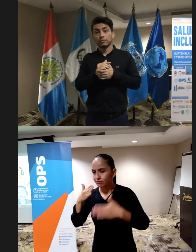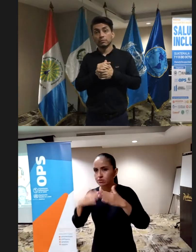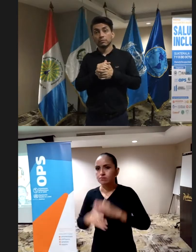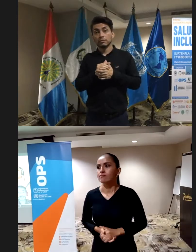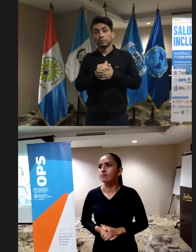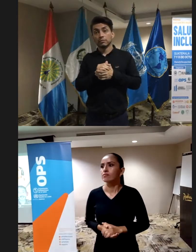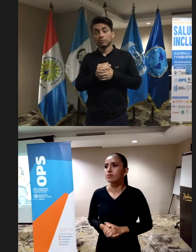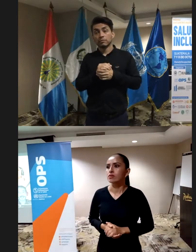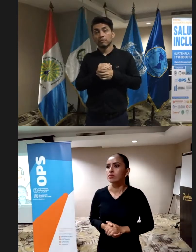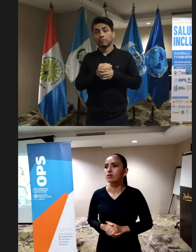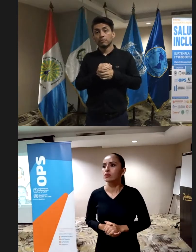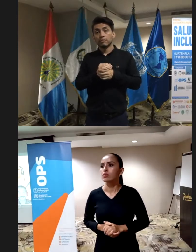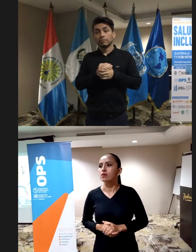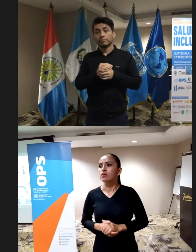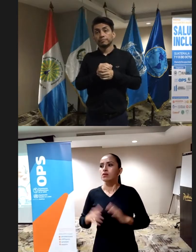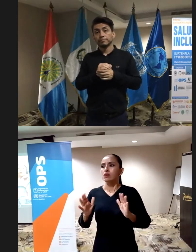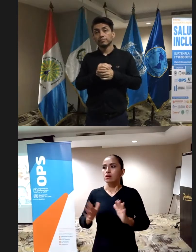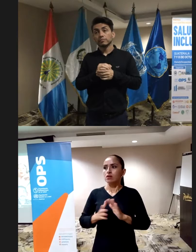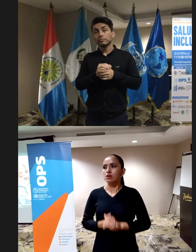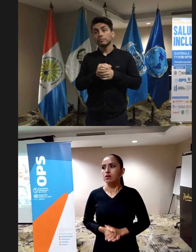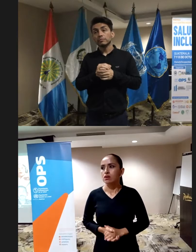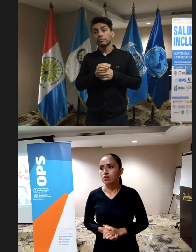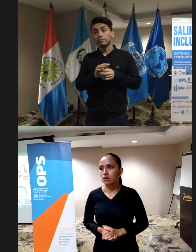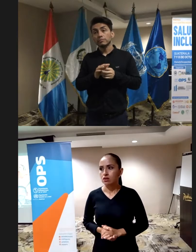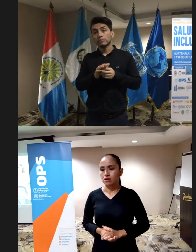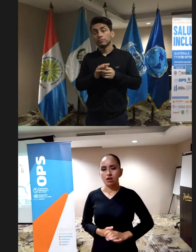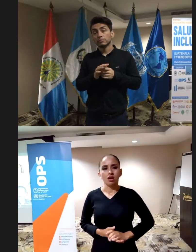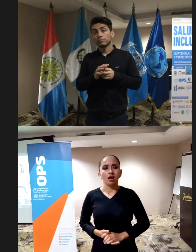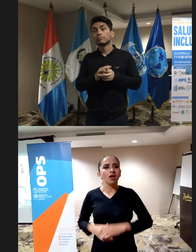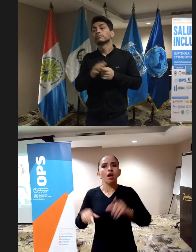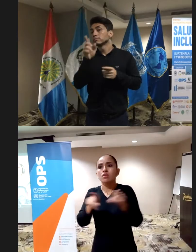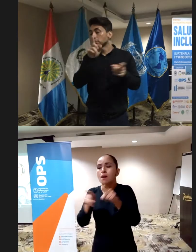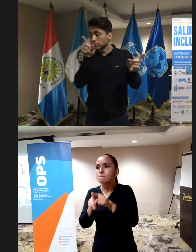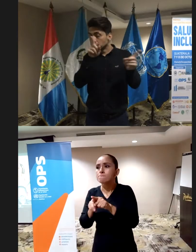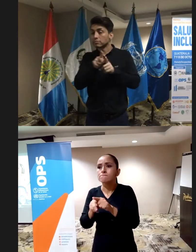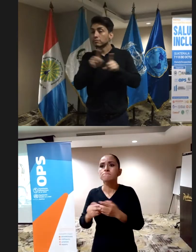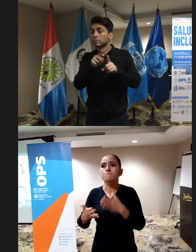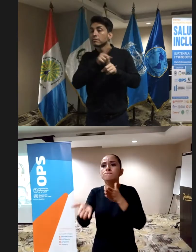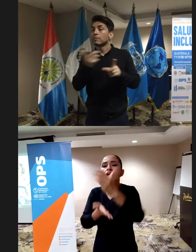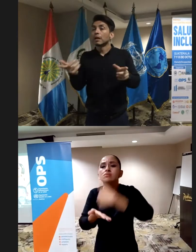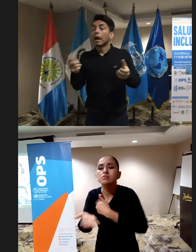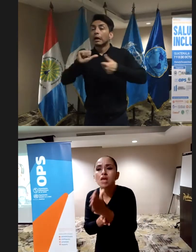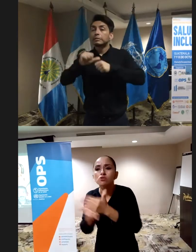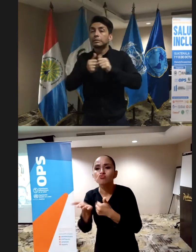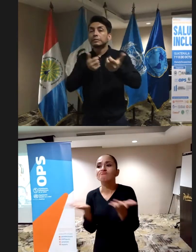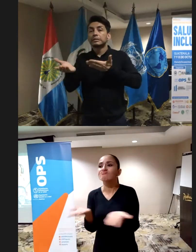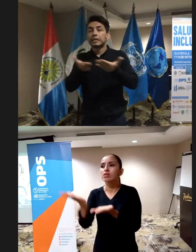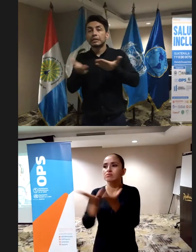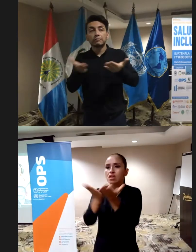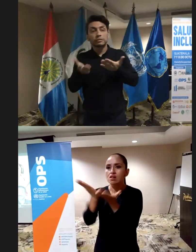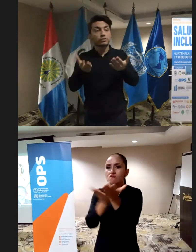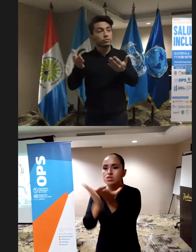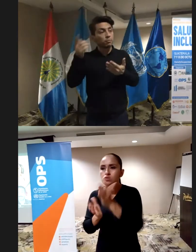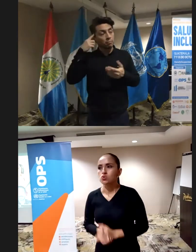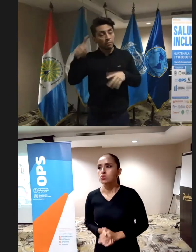Permite también de medir el acceso al servicio por parte de las personas